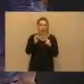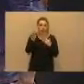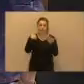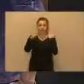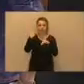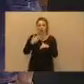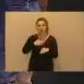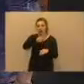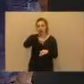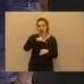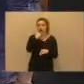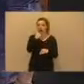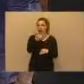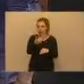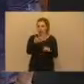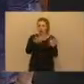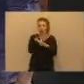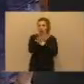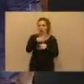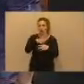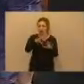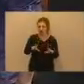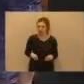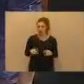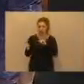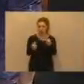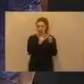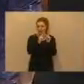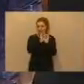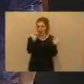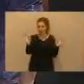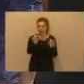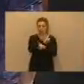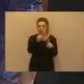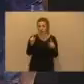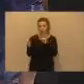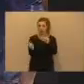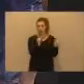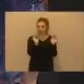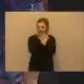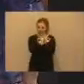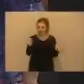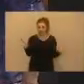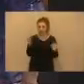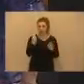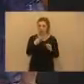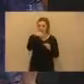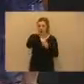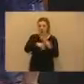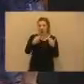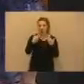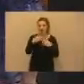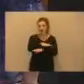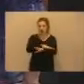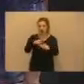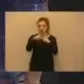ser algo que no debería admitir ninguna discusión ni ningún tipo de debate dentro de la Administración asturiana, ¿no? Por